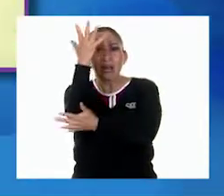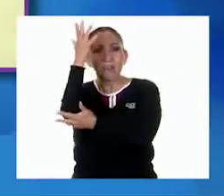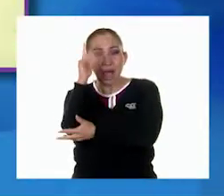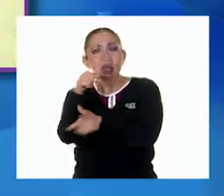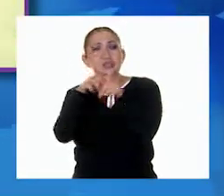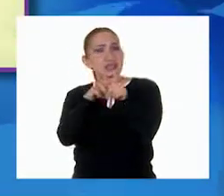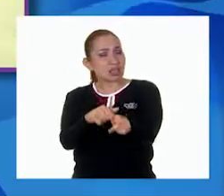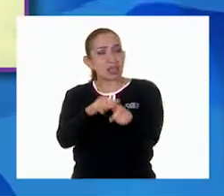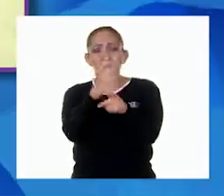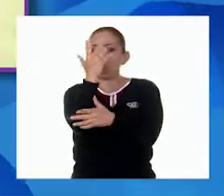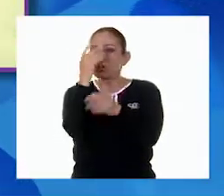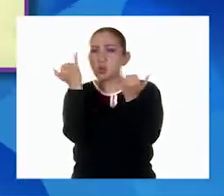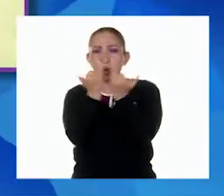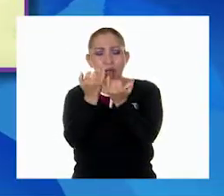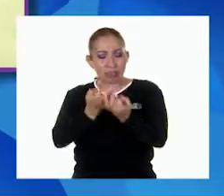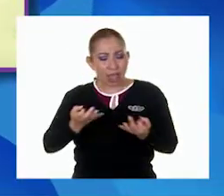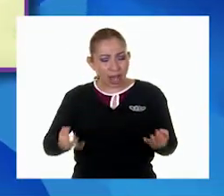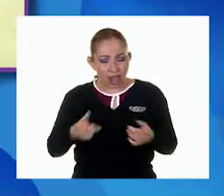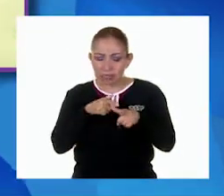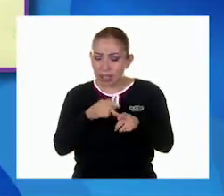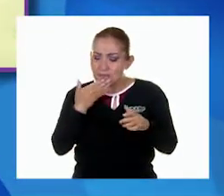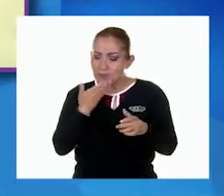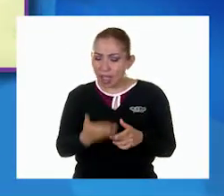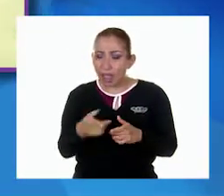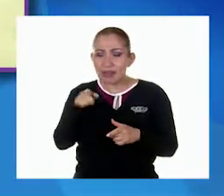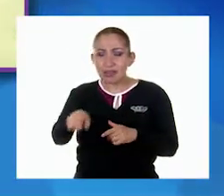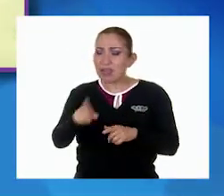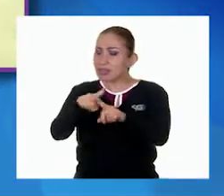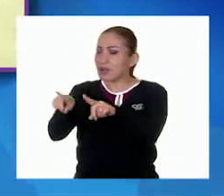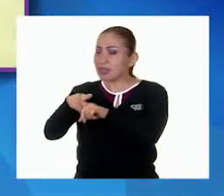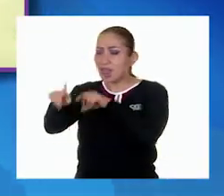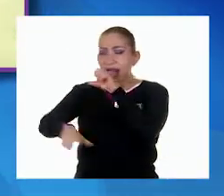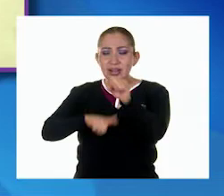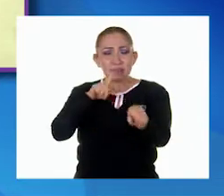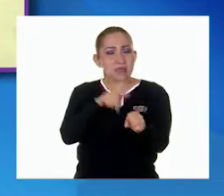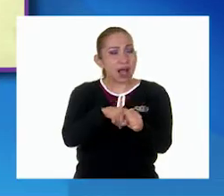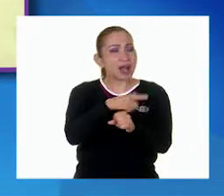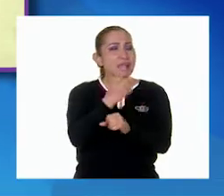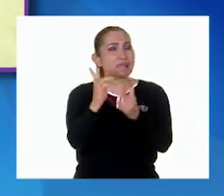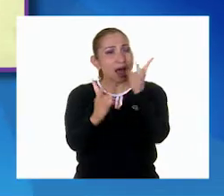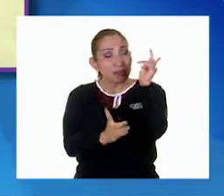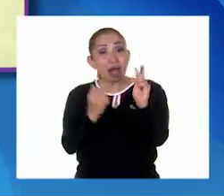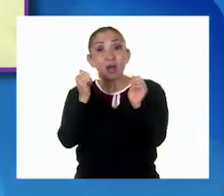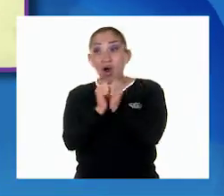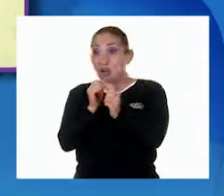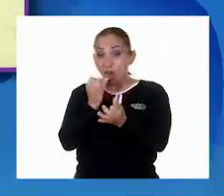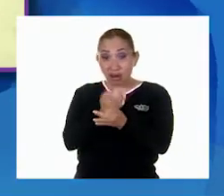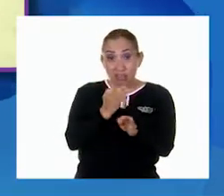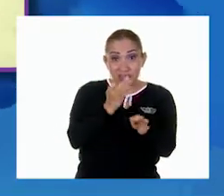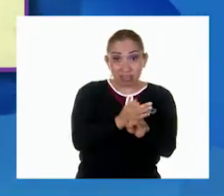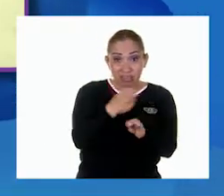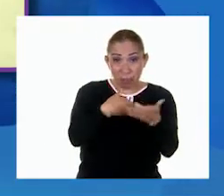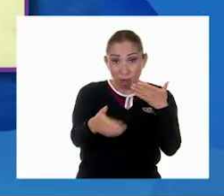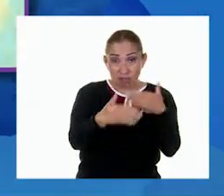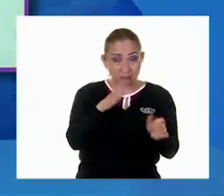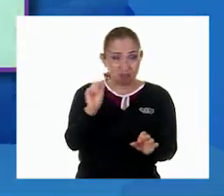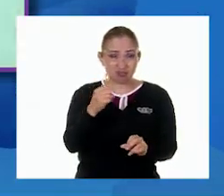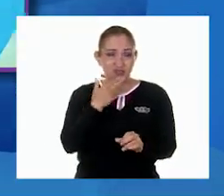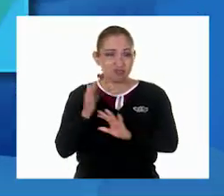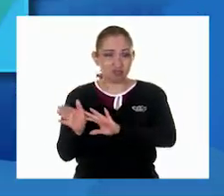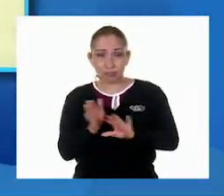sistemas boscosos, los suelos y la diversidad biológica mucho mejor que con las técnicas agrícolas